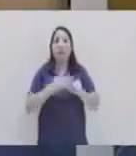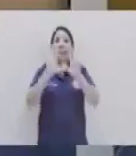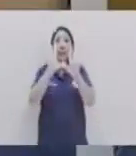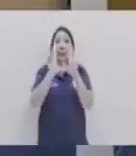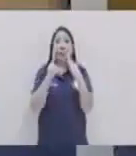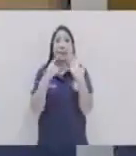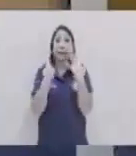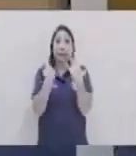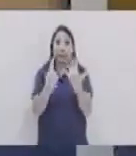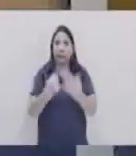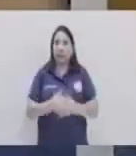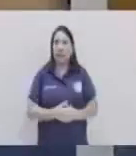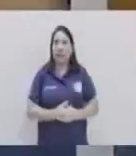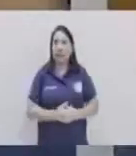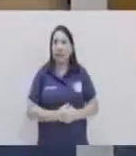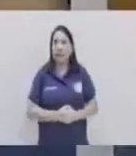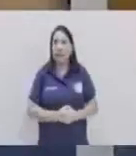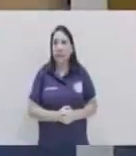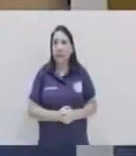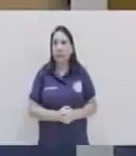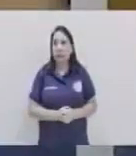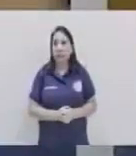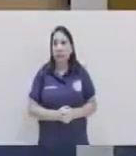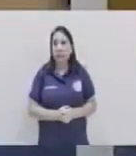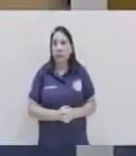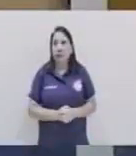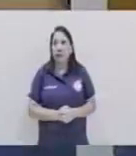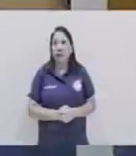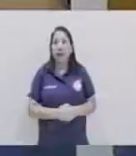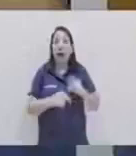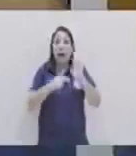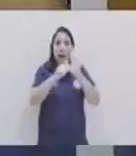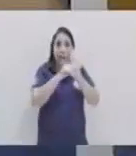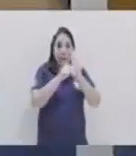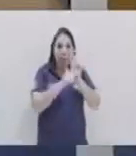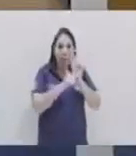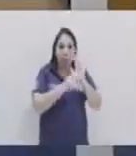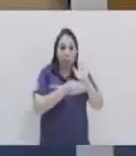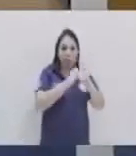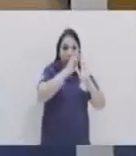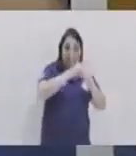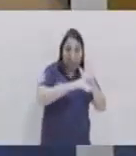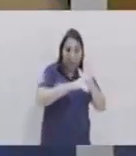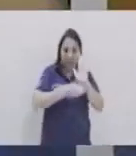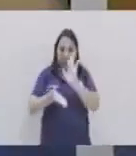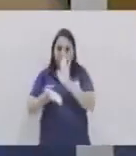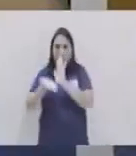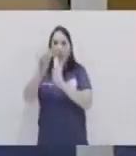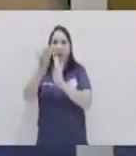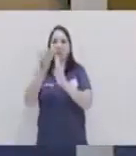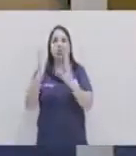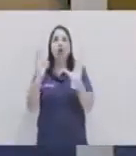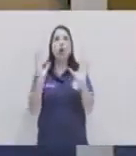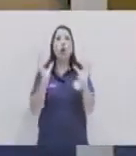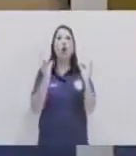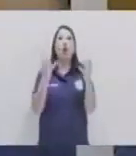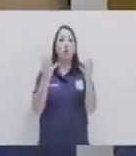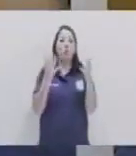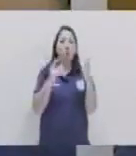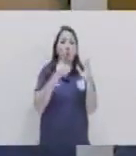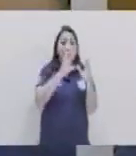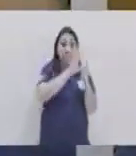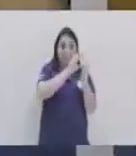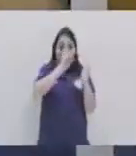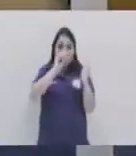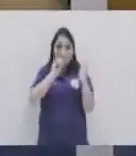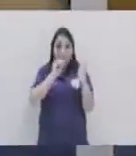daría 16. En este caso, cuando restamos números con signos diferentes, se restan y se copia